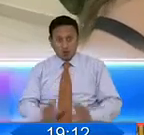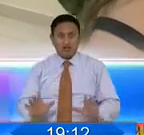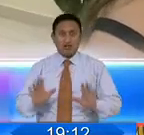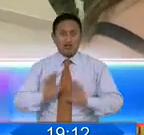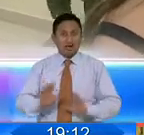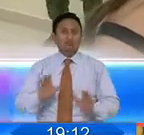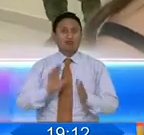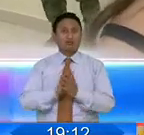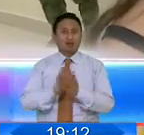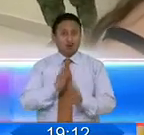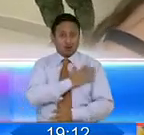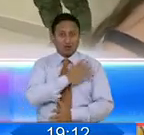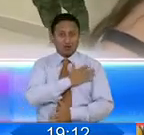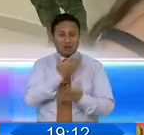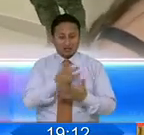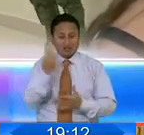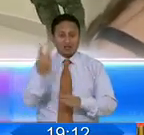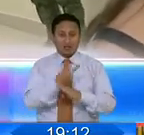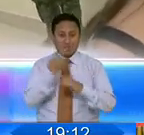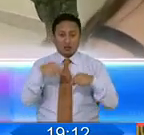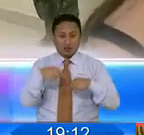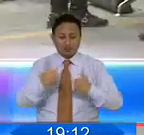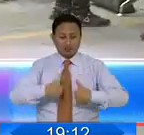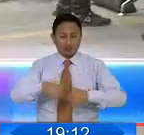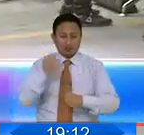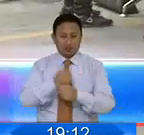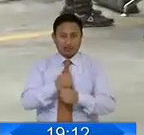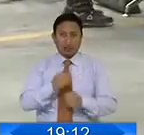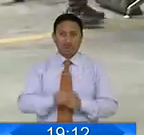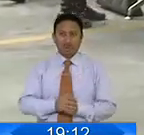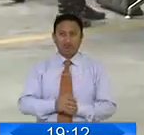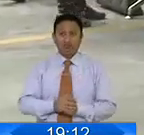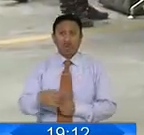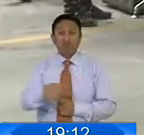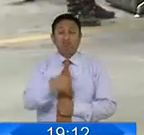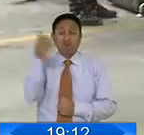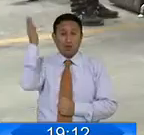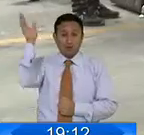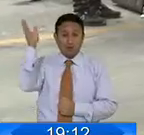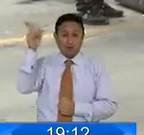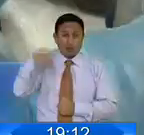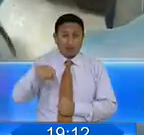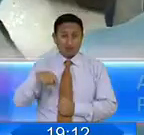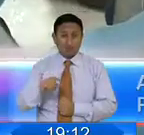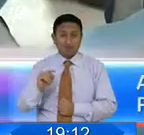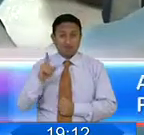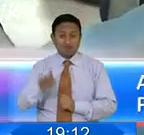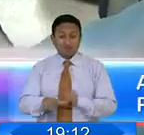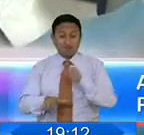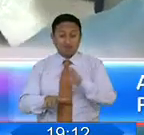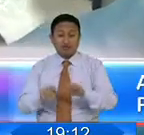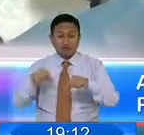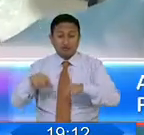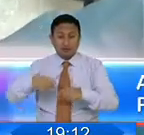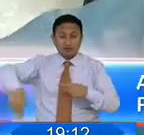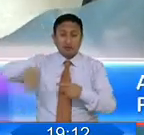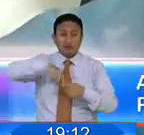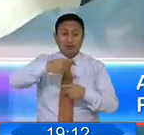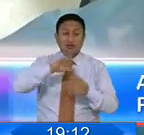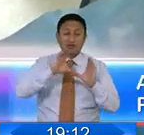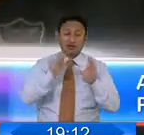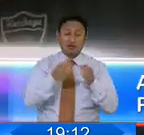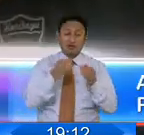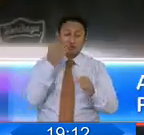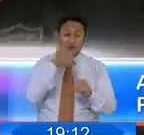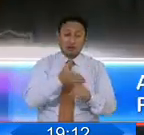para recibir también la segunda dosis y que podamos seguir trabajando. Para la mayoría de educadores, un primer paso en el camino hacia un retorno presencial a